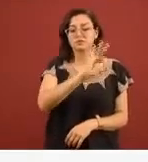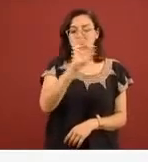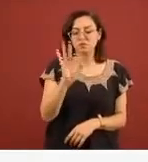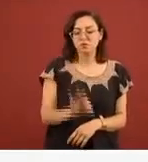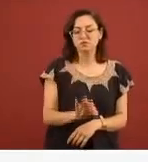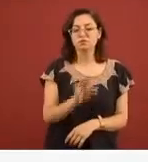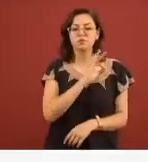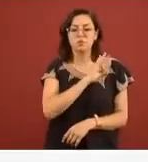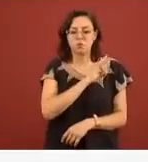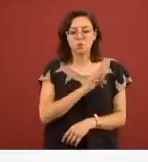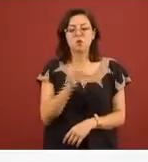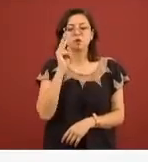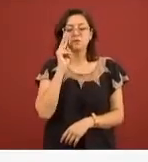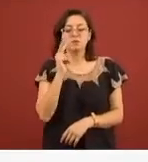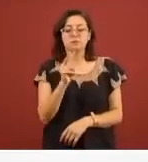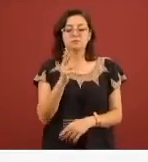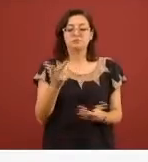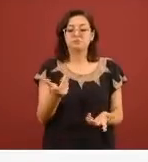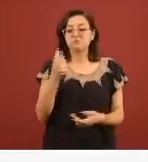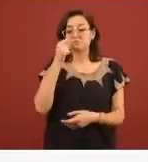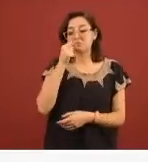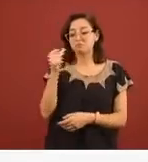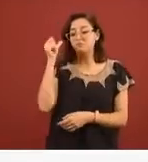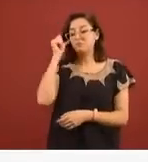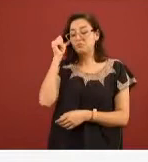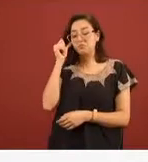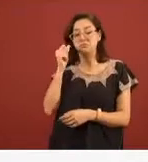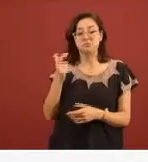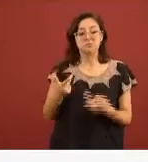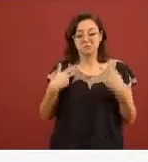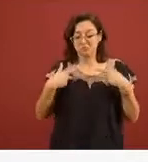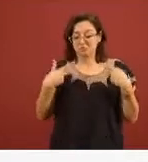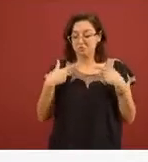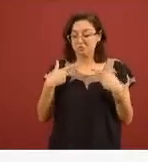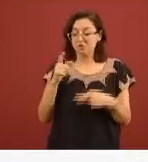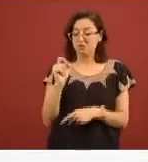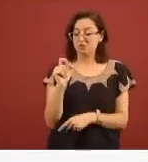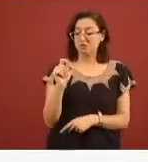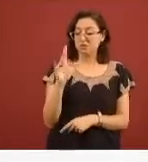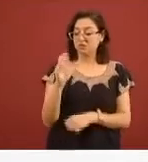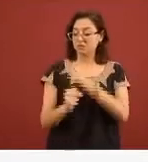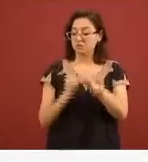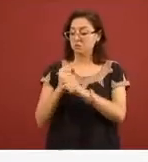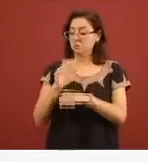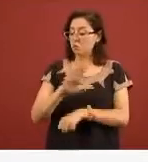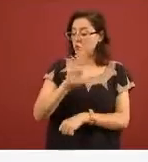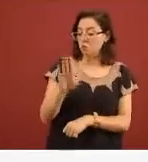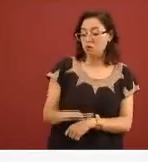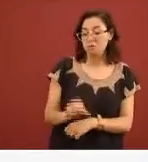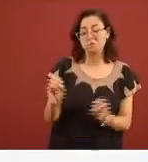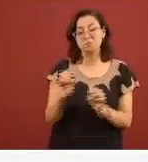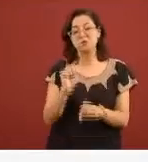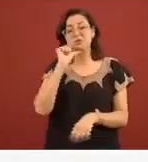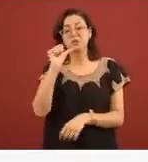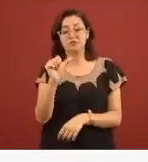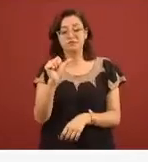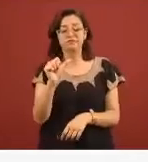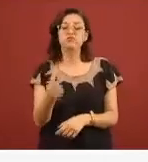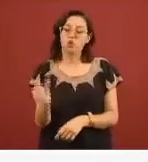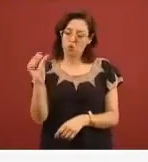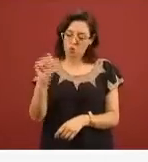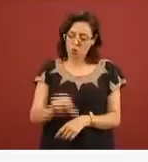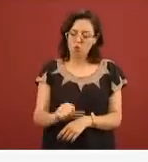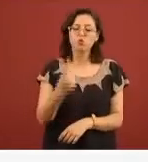pueden ustedes notar que el día de ayer no teníamos defunciones en este grupo de menores de 25 años. Ahora tenemos una